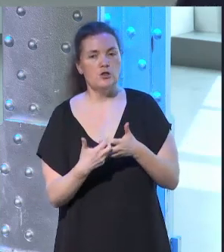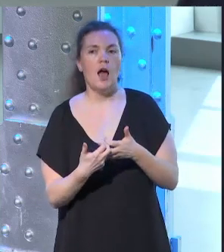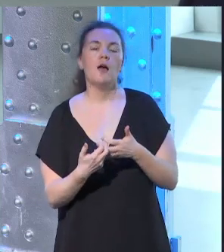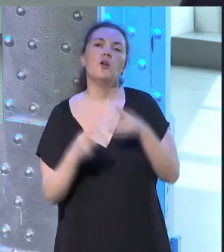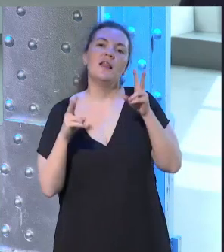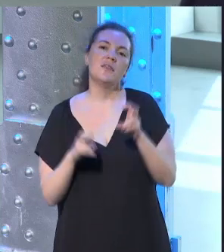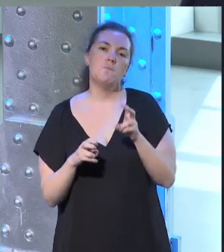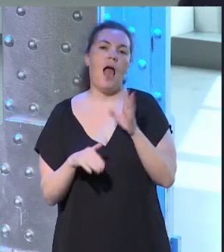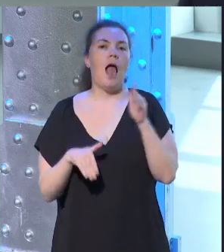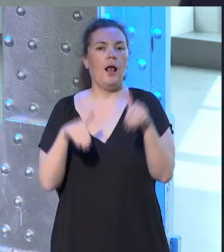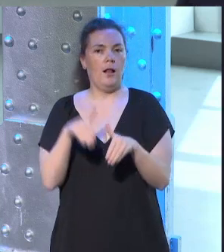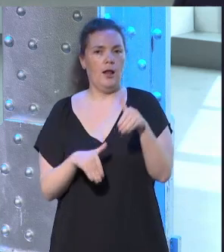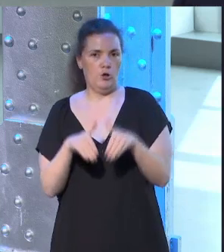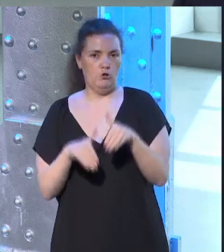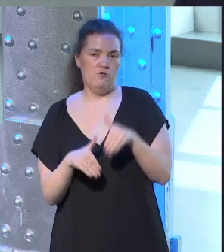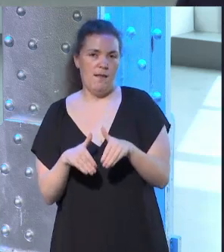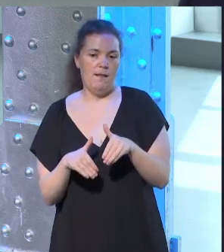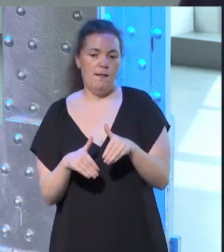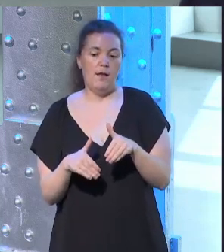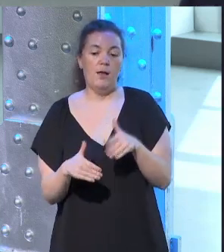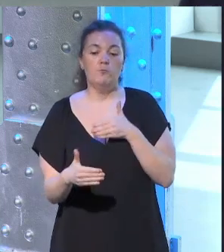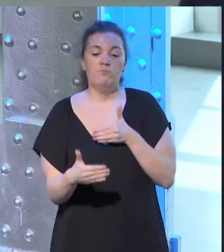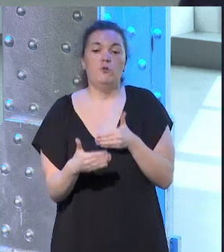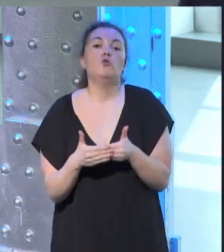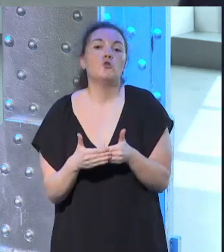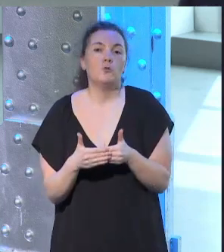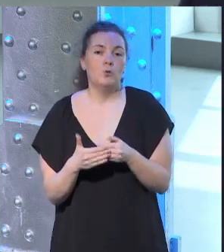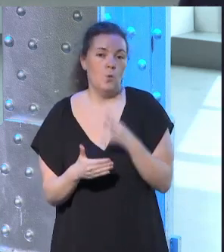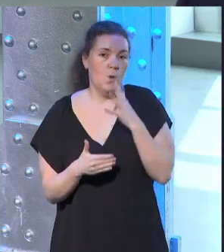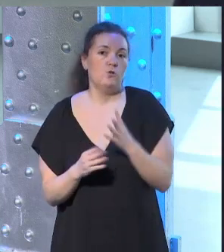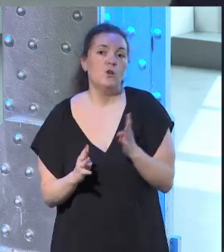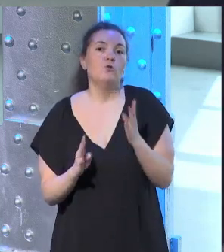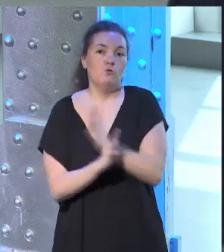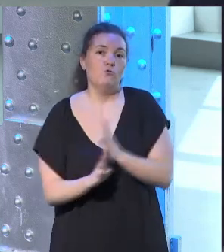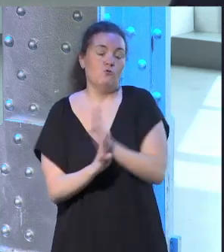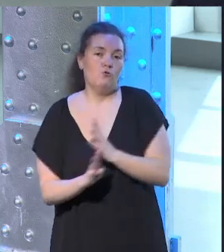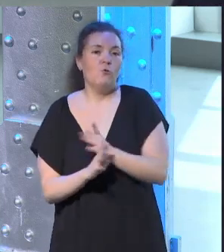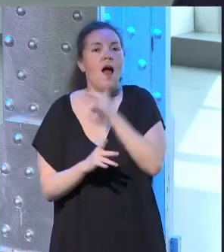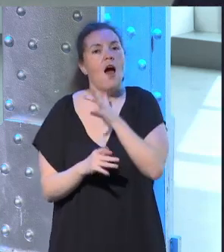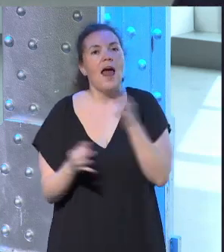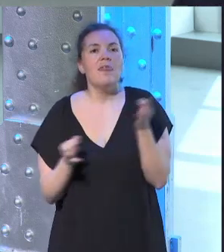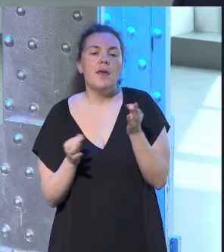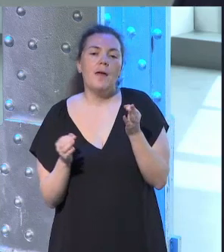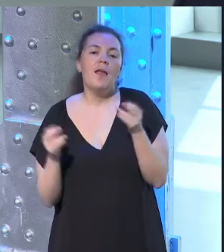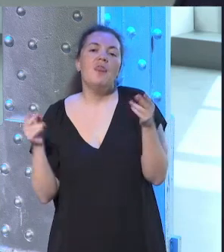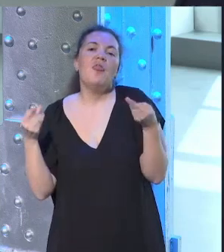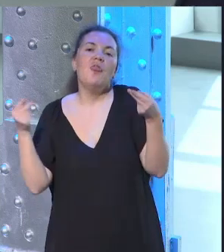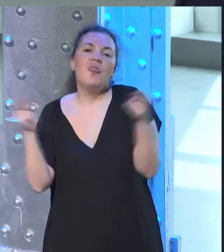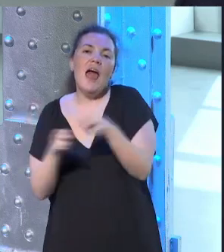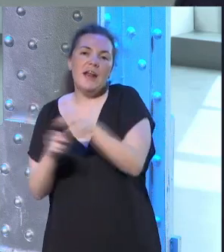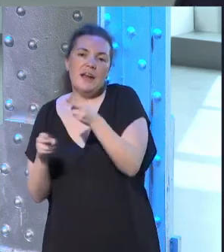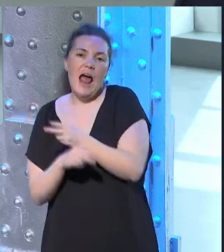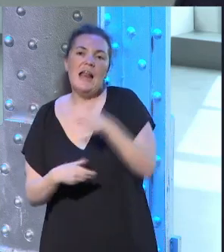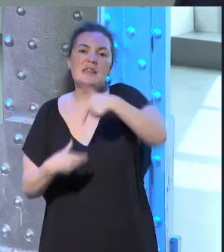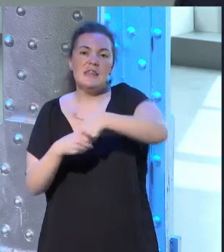electoral. El cortoplacismo de las convocatorias electorales. Ahora habría que cerrar las centrales de carbón.